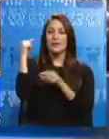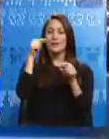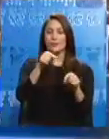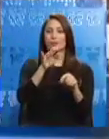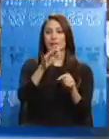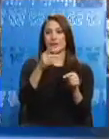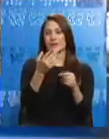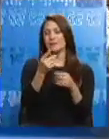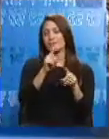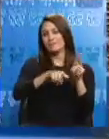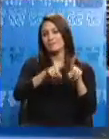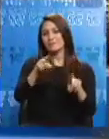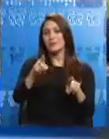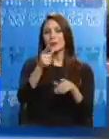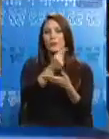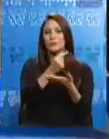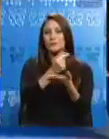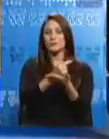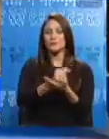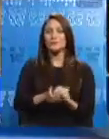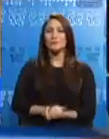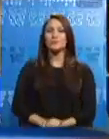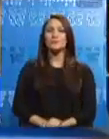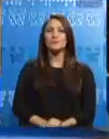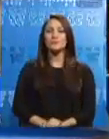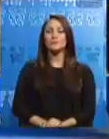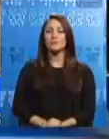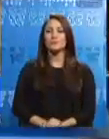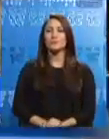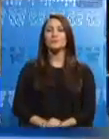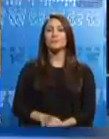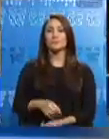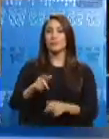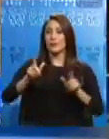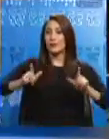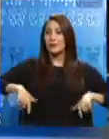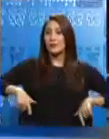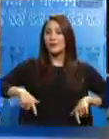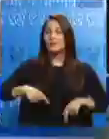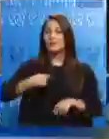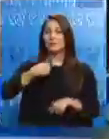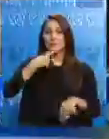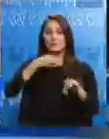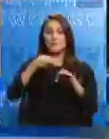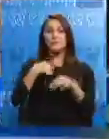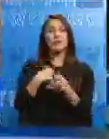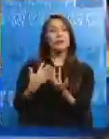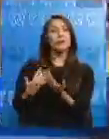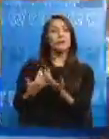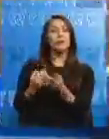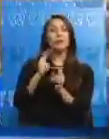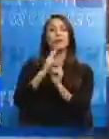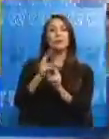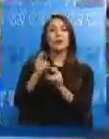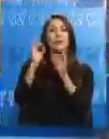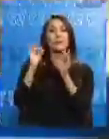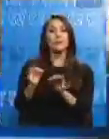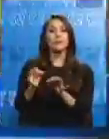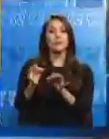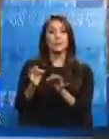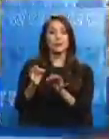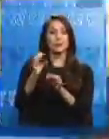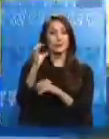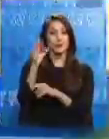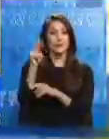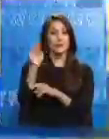litoral afines al oficialismo. En su discurso, Lenín Moreno dijo que esperará por el resultado oficial que otorgue el